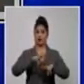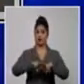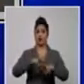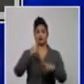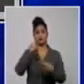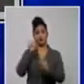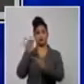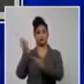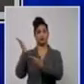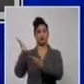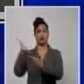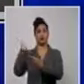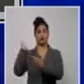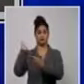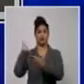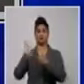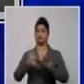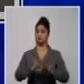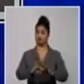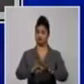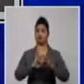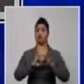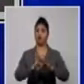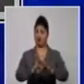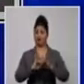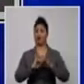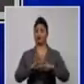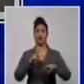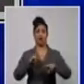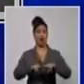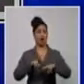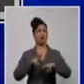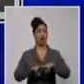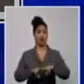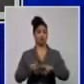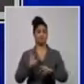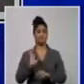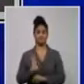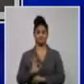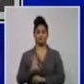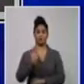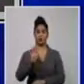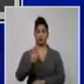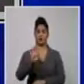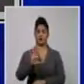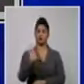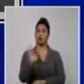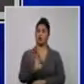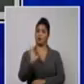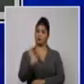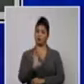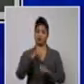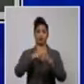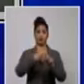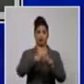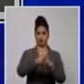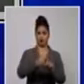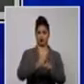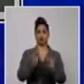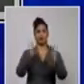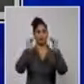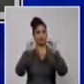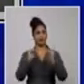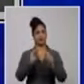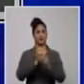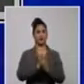como ha ocurrido siempre, por la mayor complejidad, el 45%, le sigue Matanzas, le